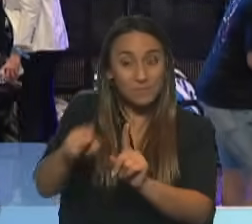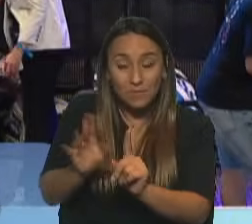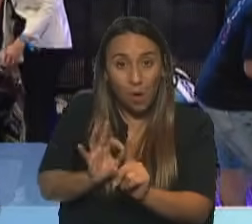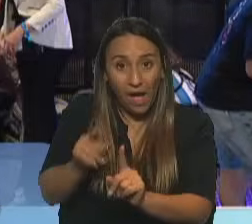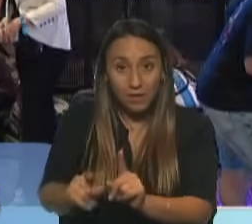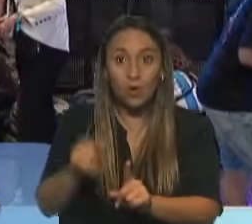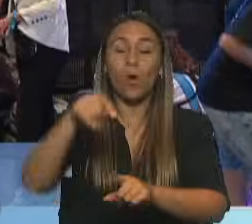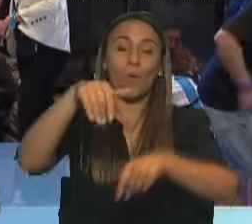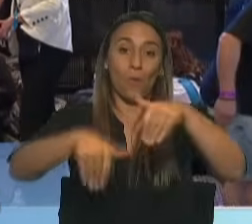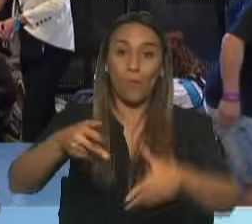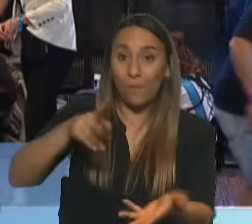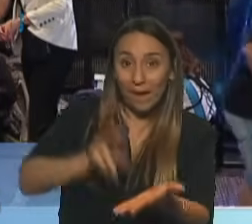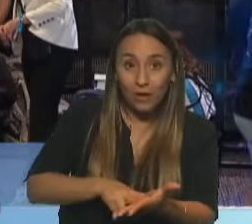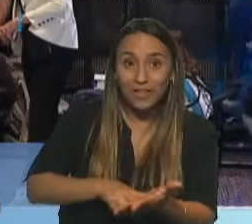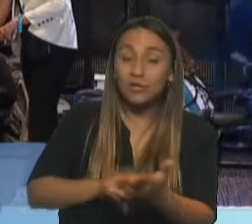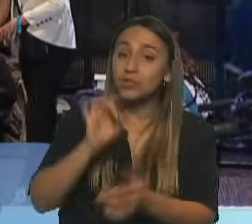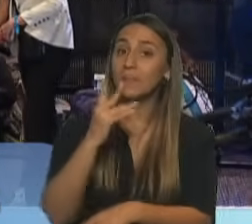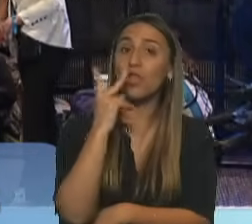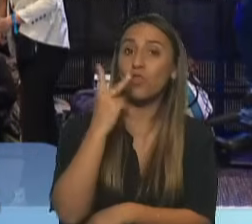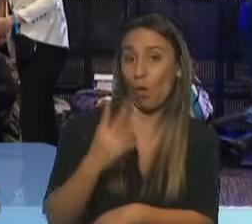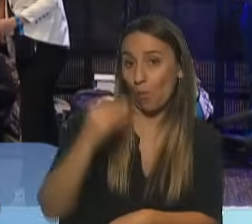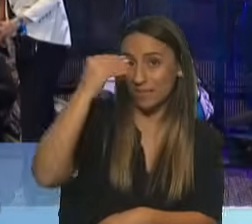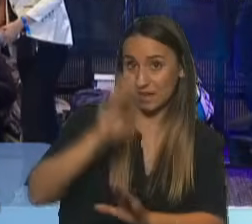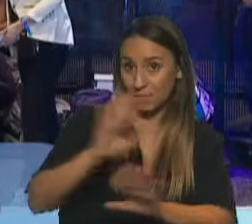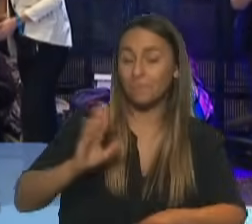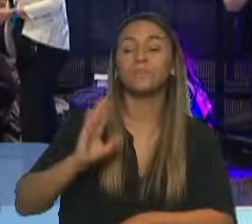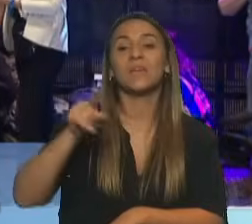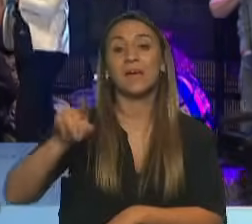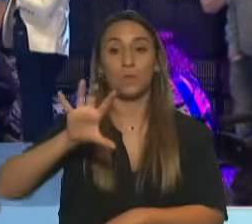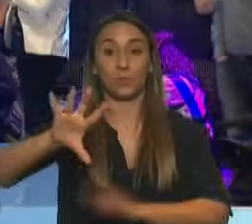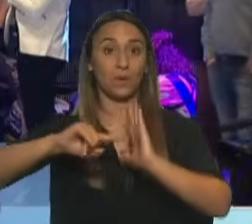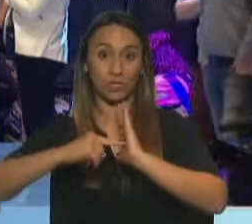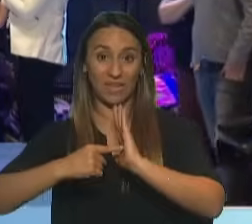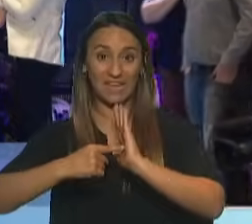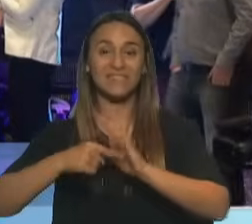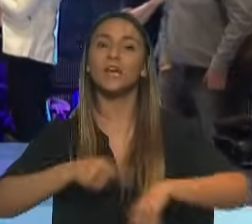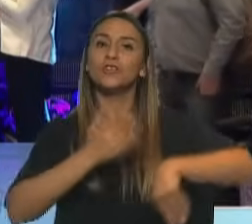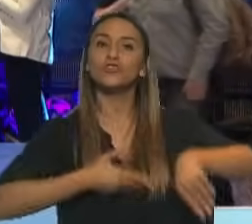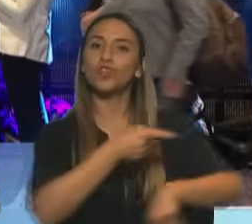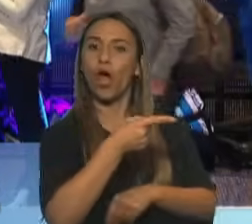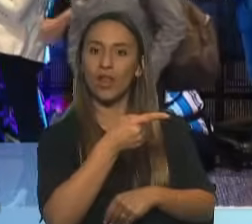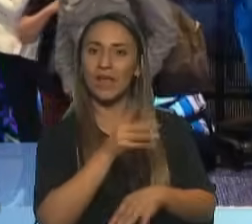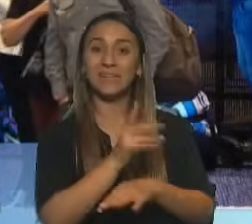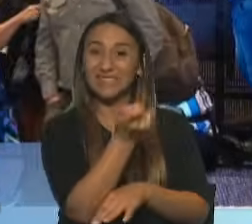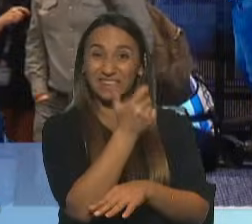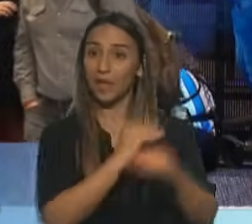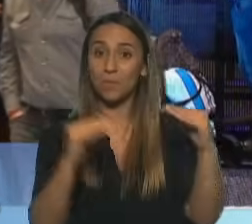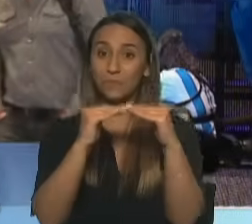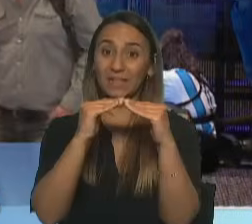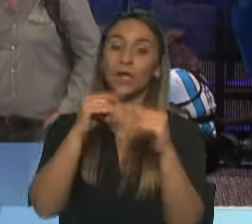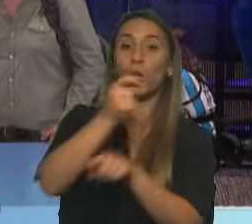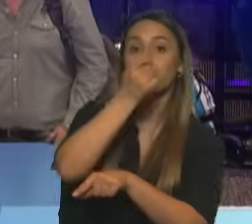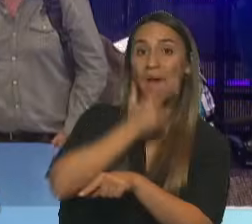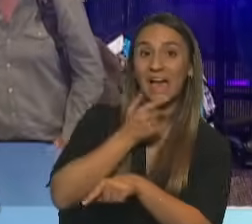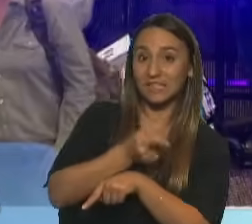2 balotajes en la historia de la democracia argentina. A Scioli la provincia de Buenos Aires le dio un resultado prácticamente de empate con Mauricio